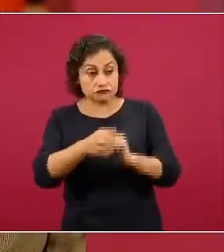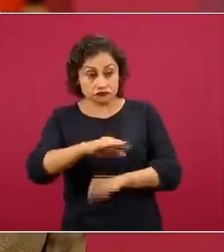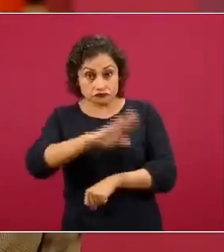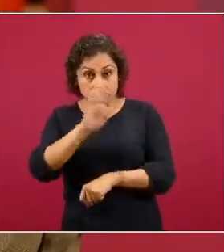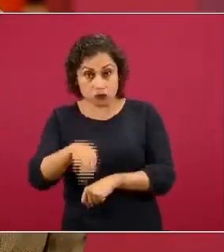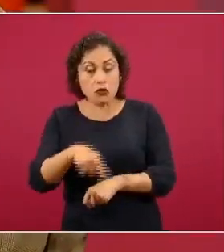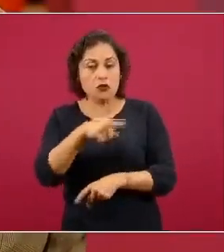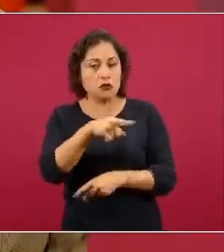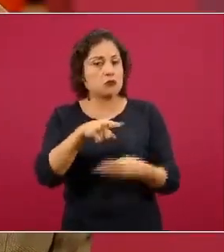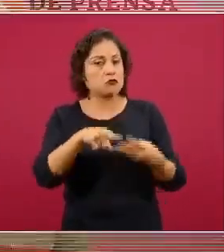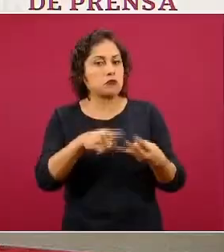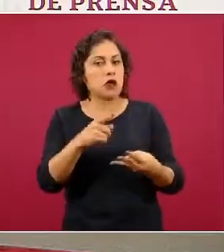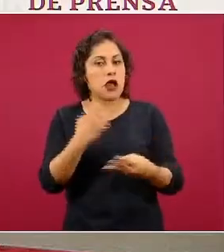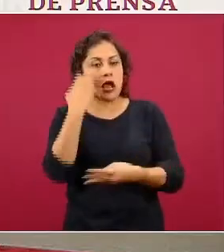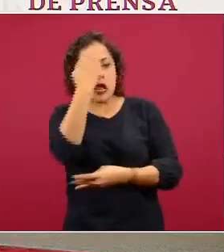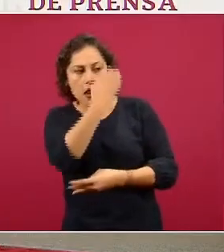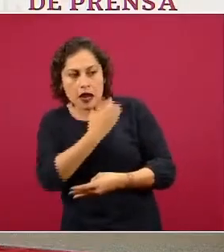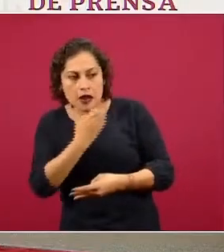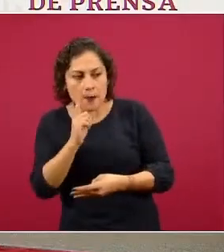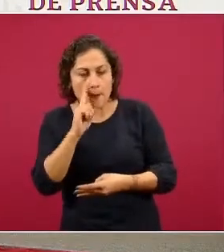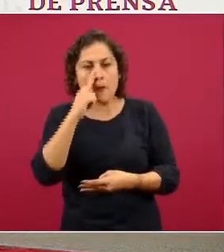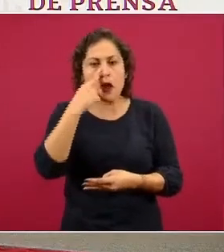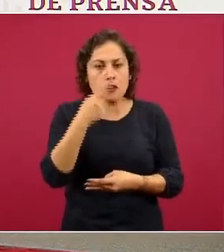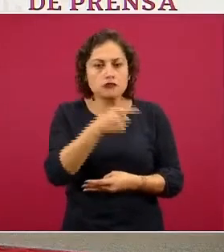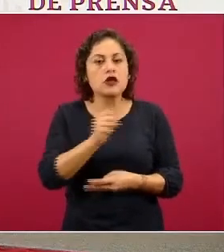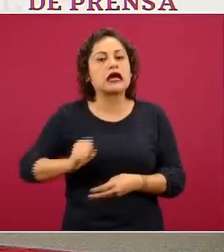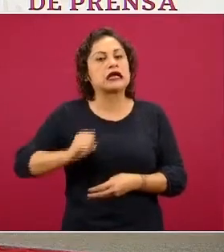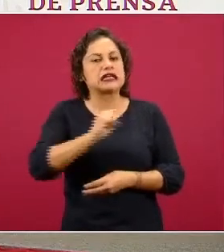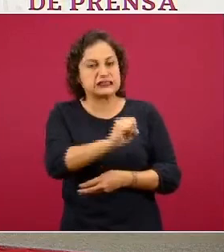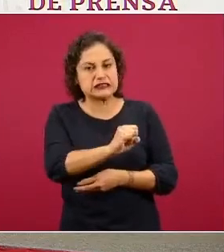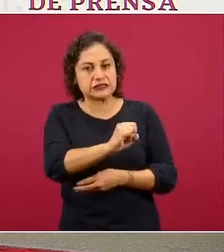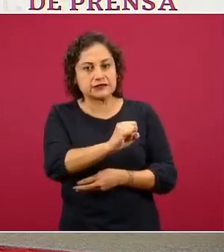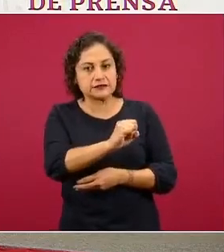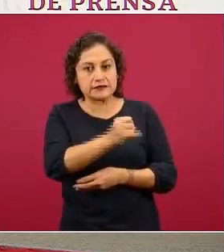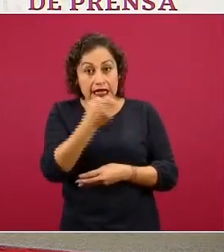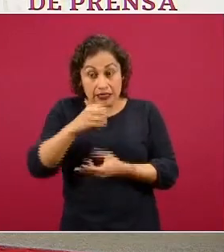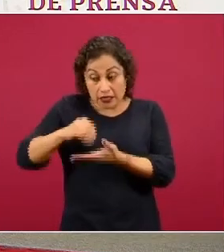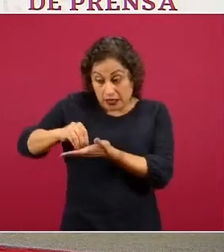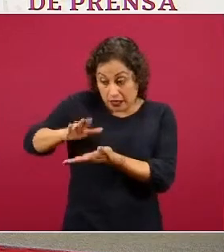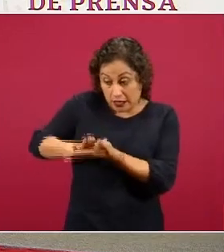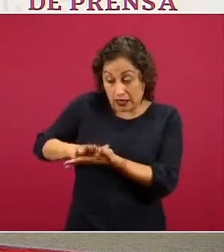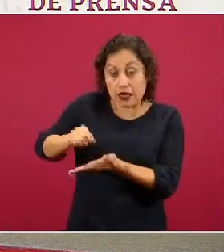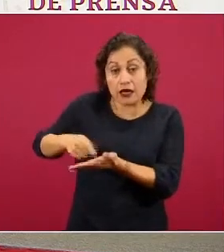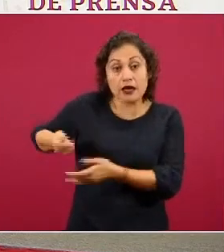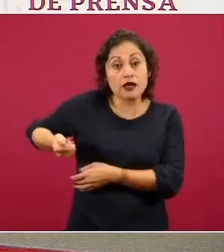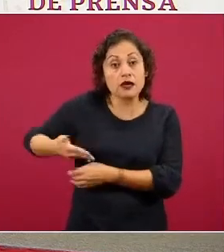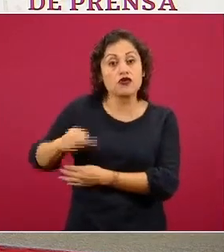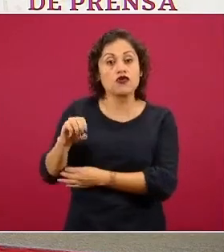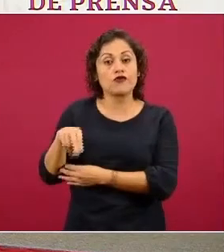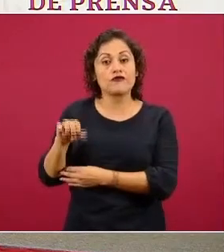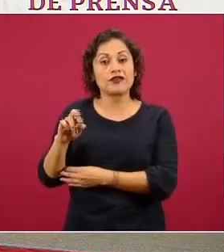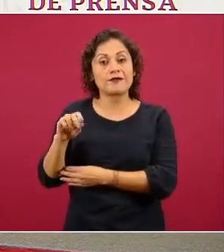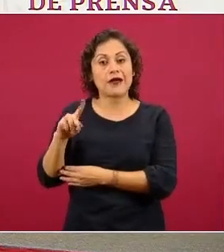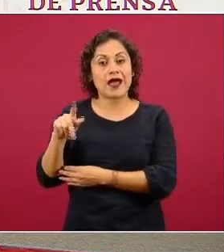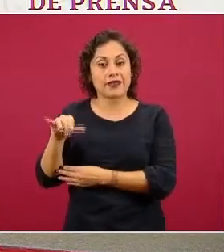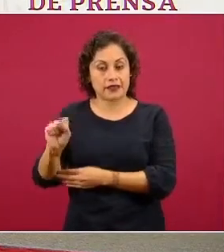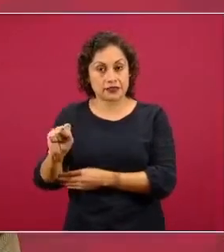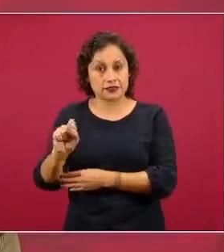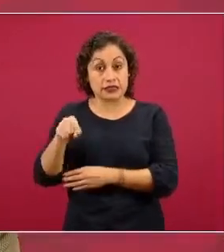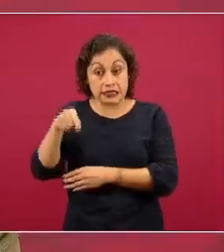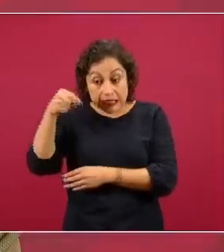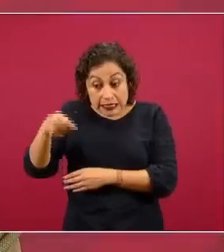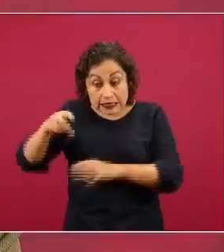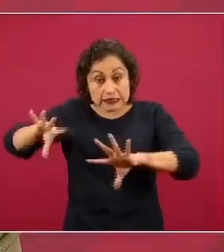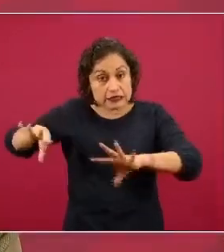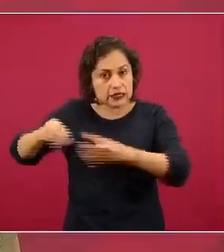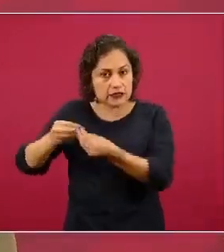prueba y por lo tanto se confirmó. Son las muertes confirmadas. También estamos incluyendo en esas muertes, ya desde hace